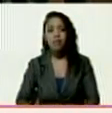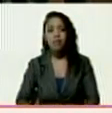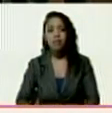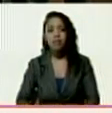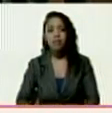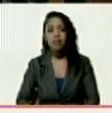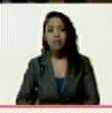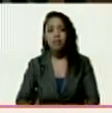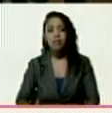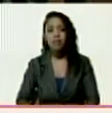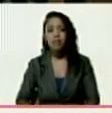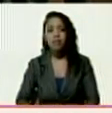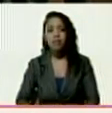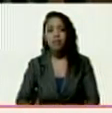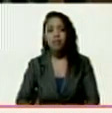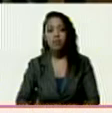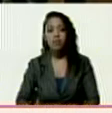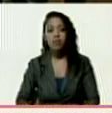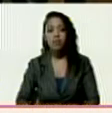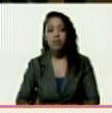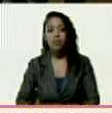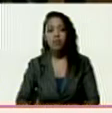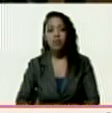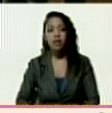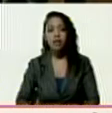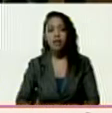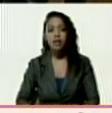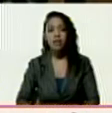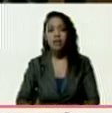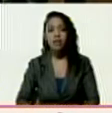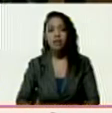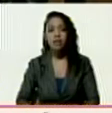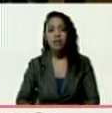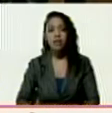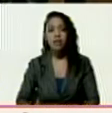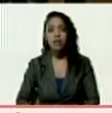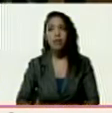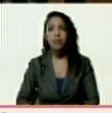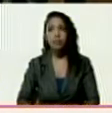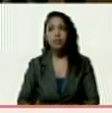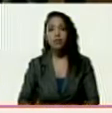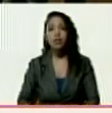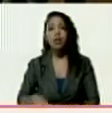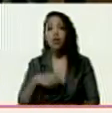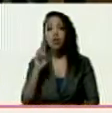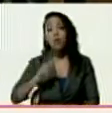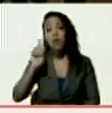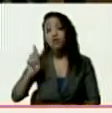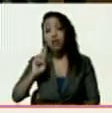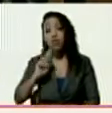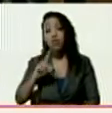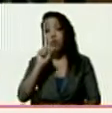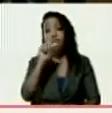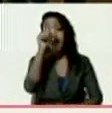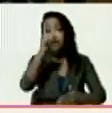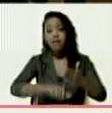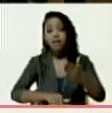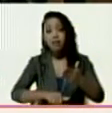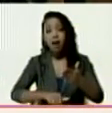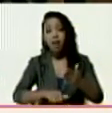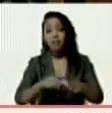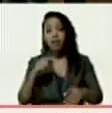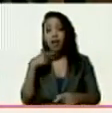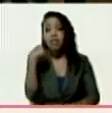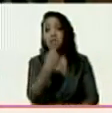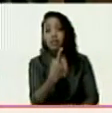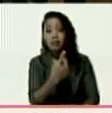Y una lista que se llevaron. Yo firmé una lista. El nombre de José Brito lo estaban utilizando en una lista, por cierto, que